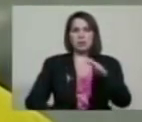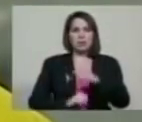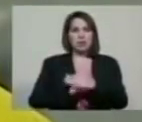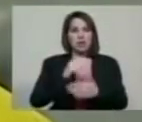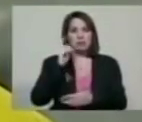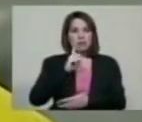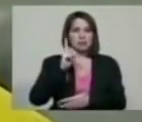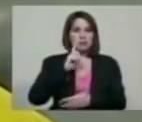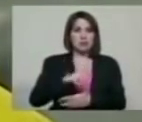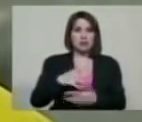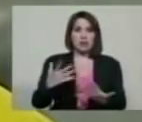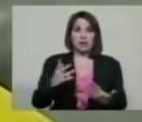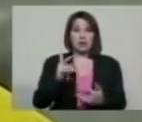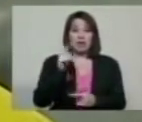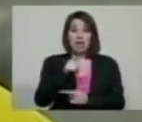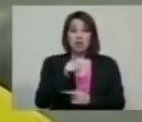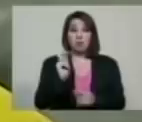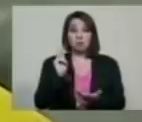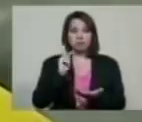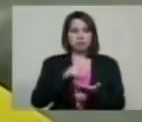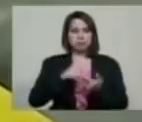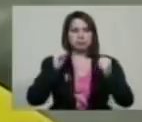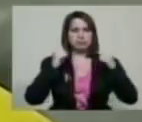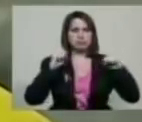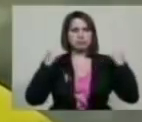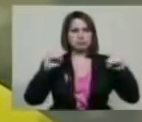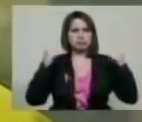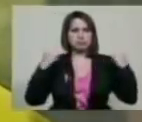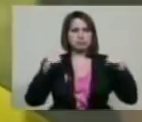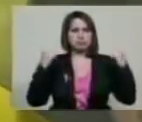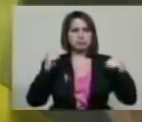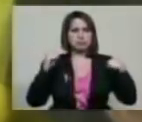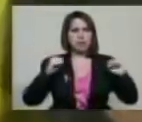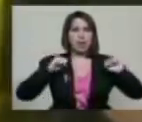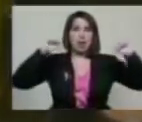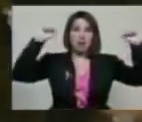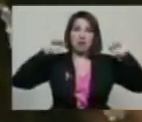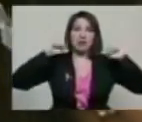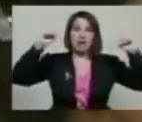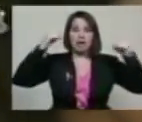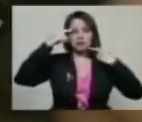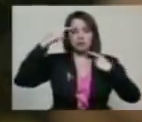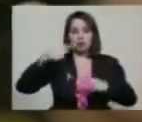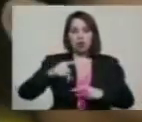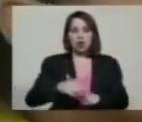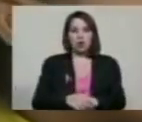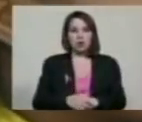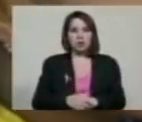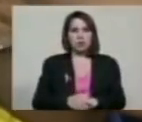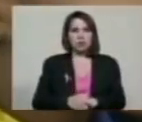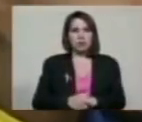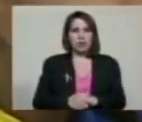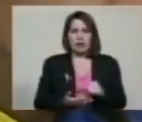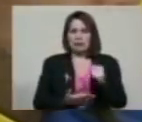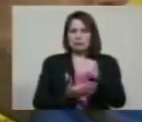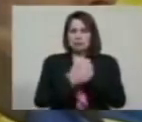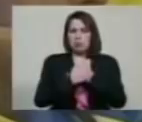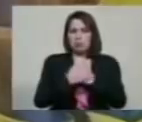Y se levantaban solitos por allá. En un gimnasio solitos, dándole a la sombra,